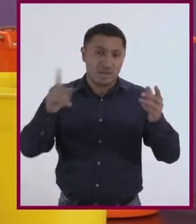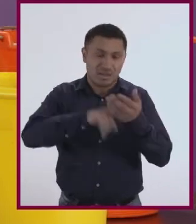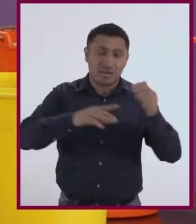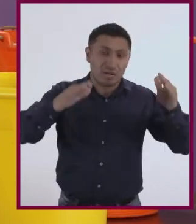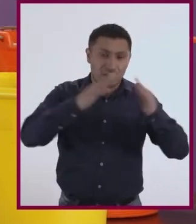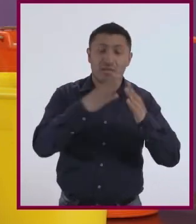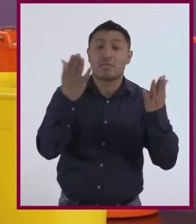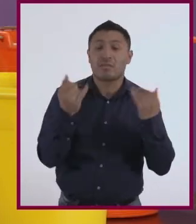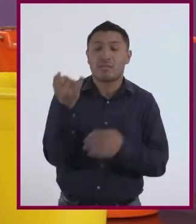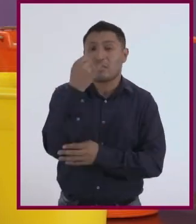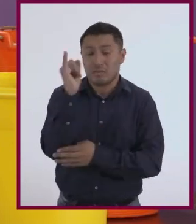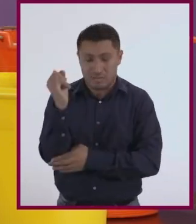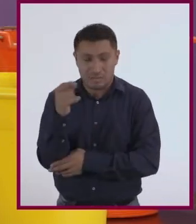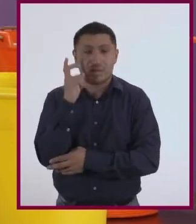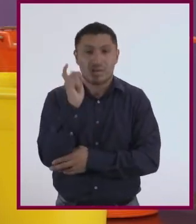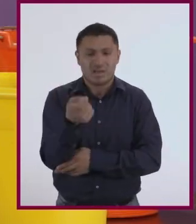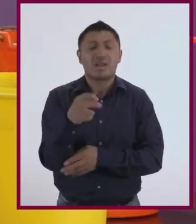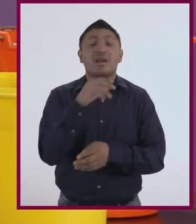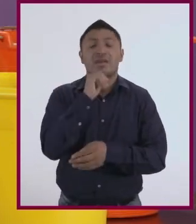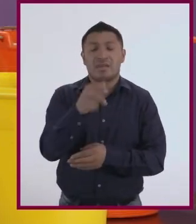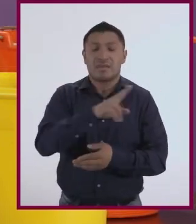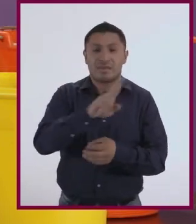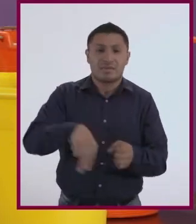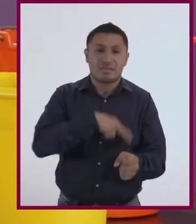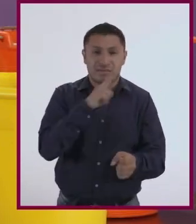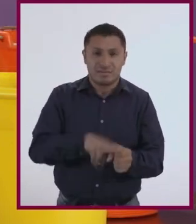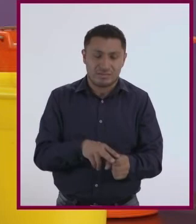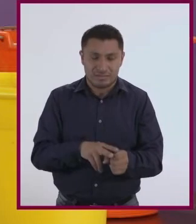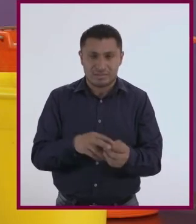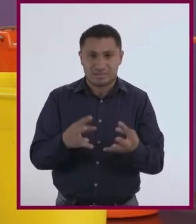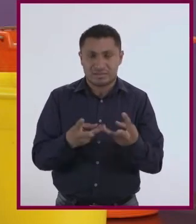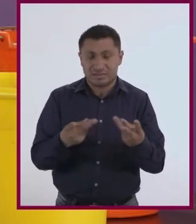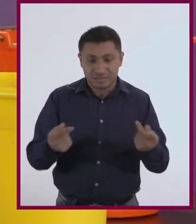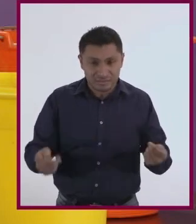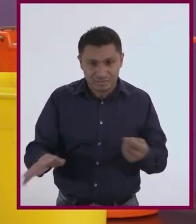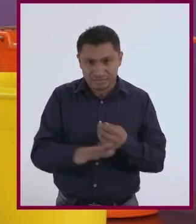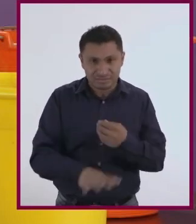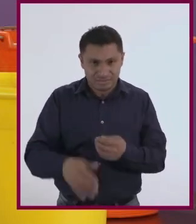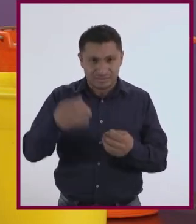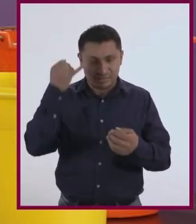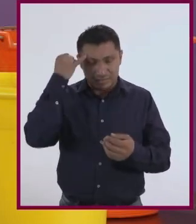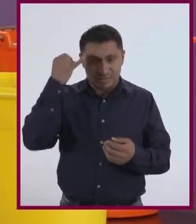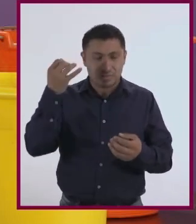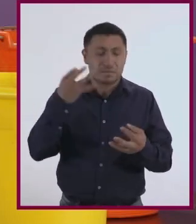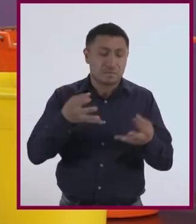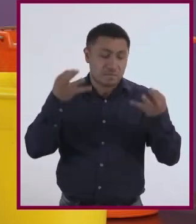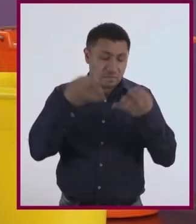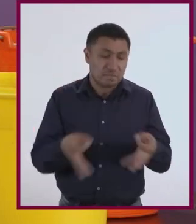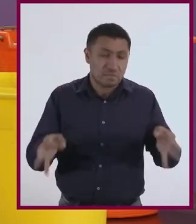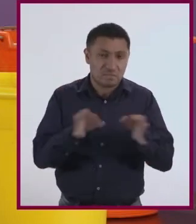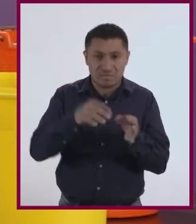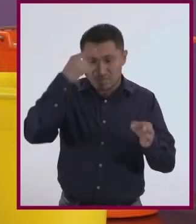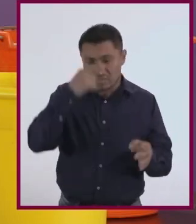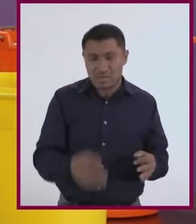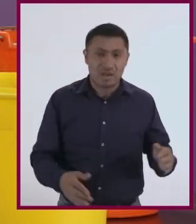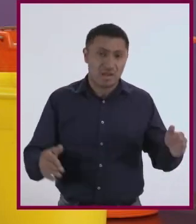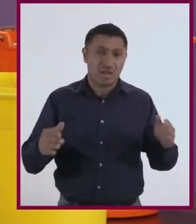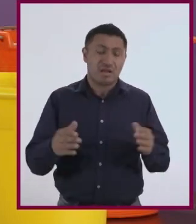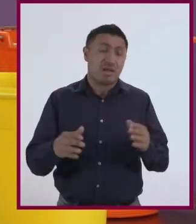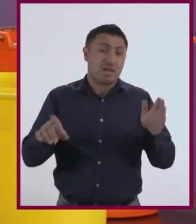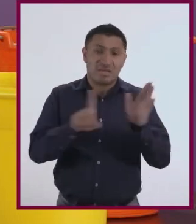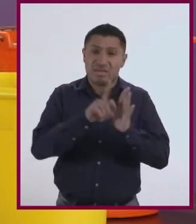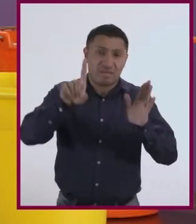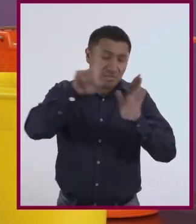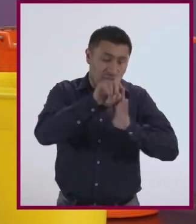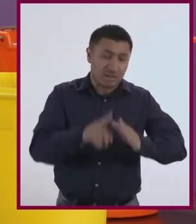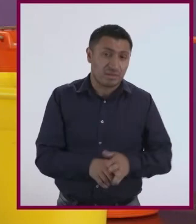sin jardín, o sea, sin acceso natural a los descomponedores del suelo. Ideal para macetas en terrazas, balcones, patios o